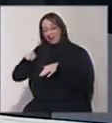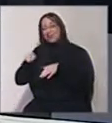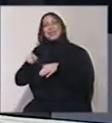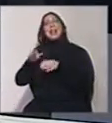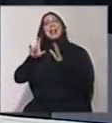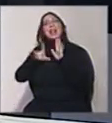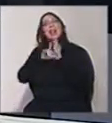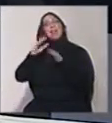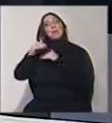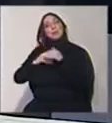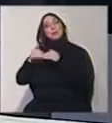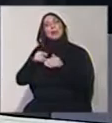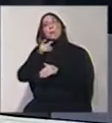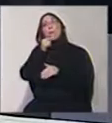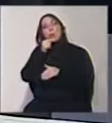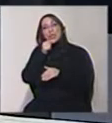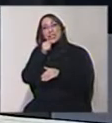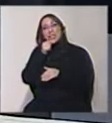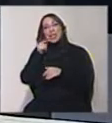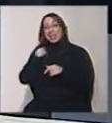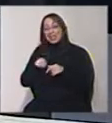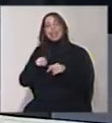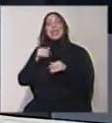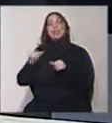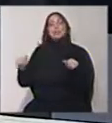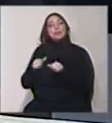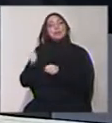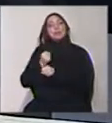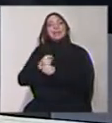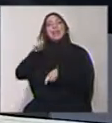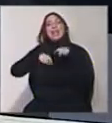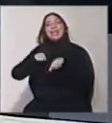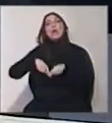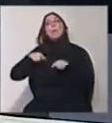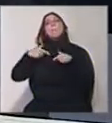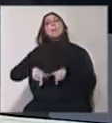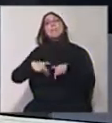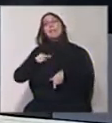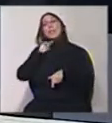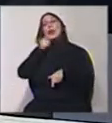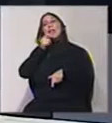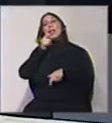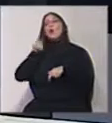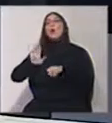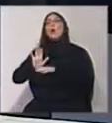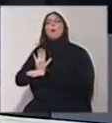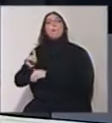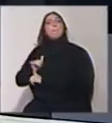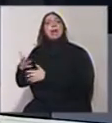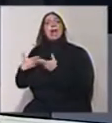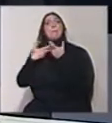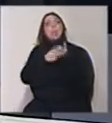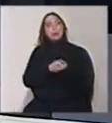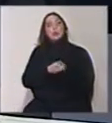ley de procedimiento policial, que actúe funcionalmente bajo la gestión del Ministerio del Interior en apoyo, como de hecho las Fuerzas Armadas